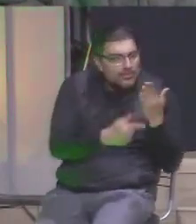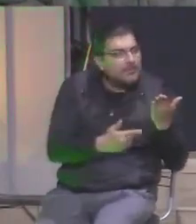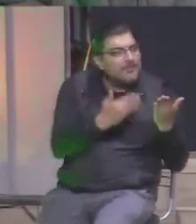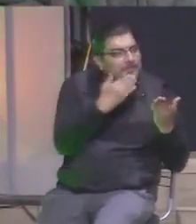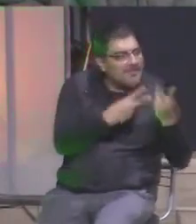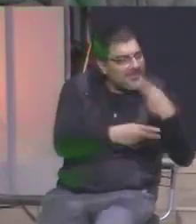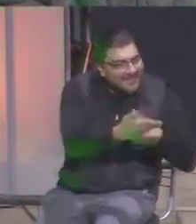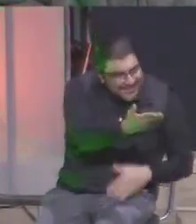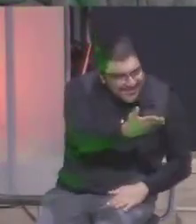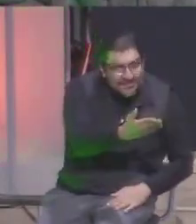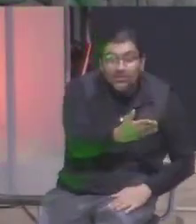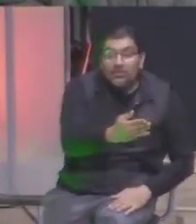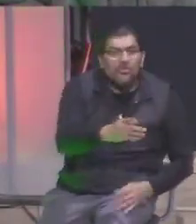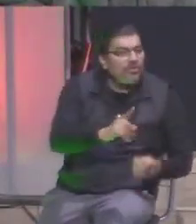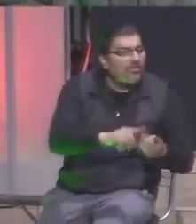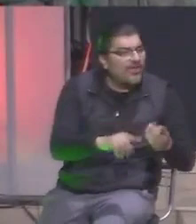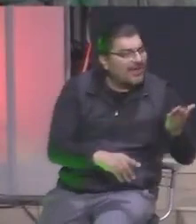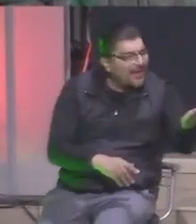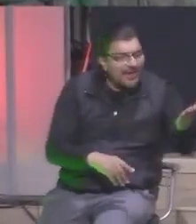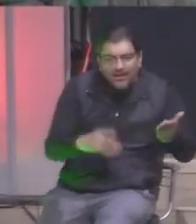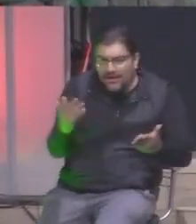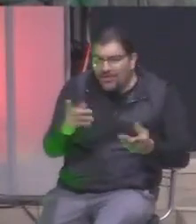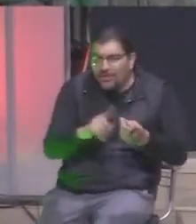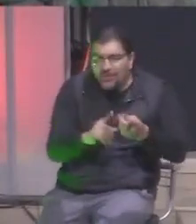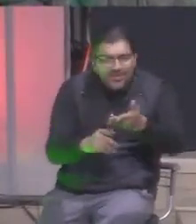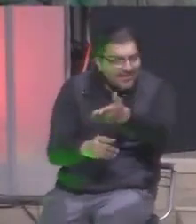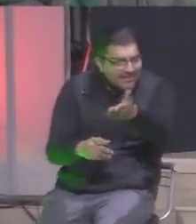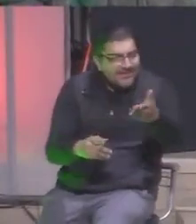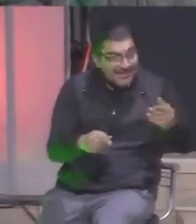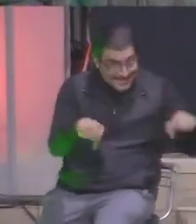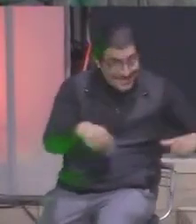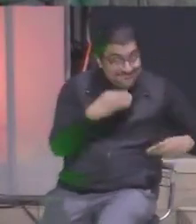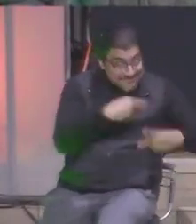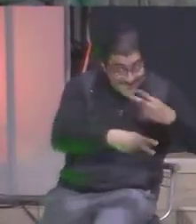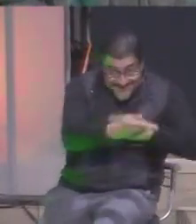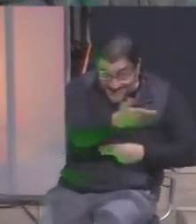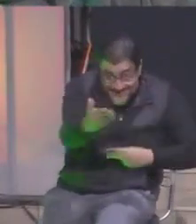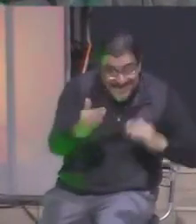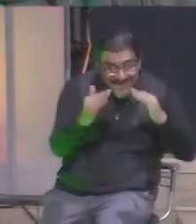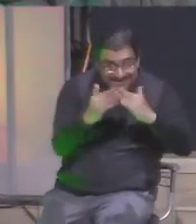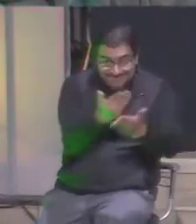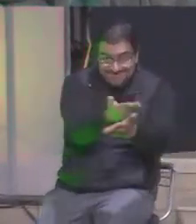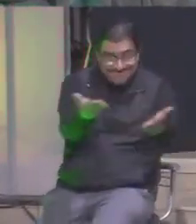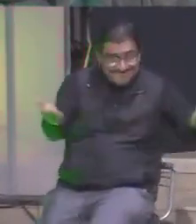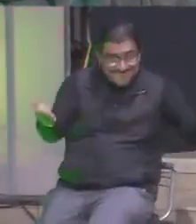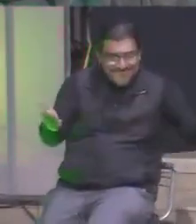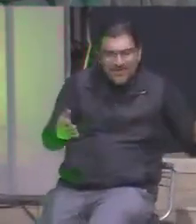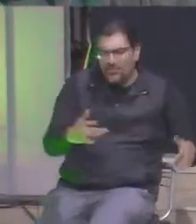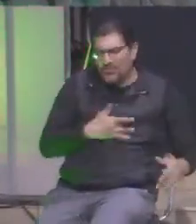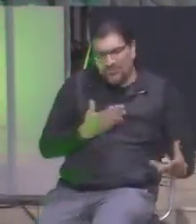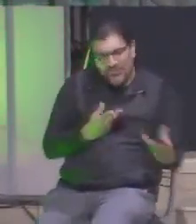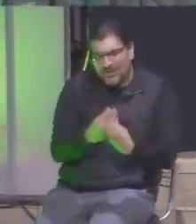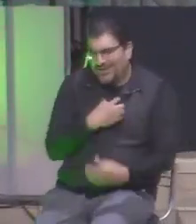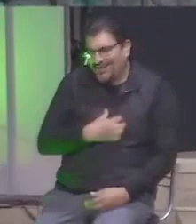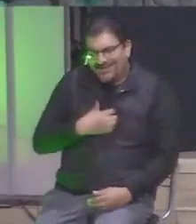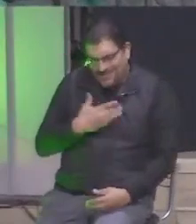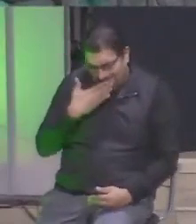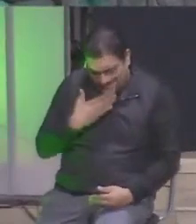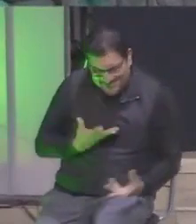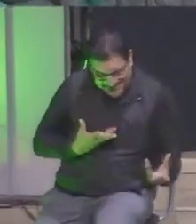bienvenida no sé dónde está es usted bienvenida Esta es su casa y nos honra con su presencia Pero